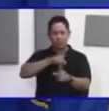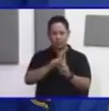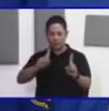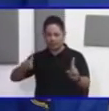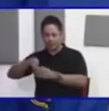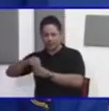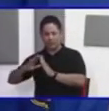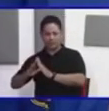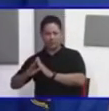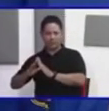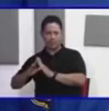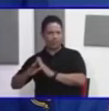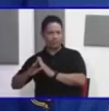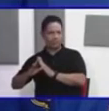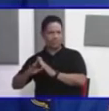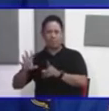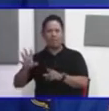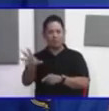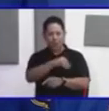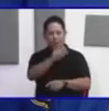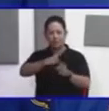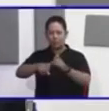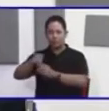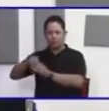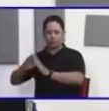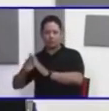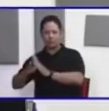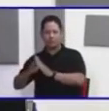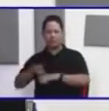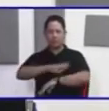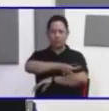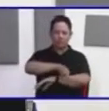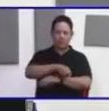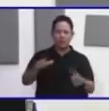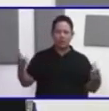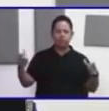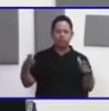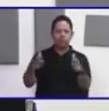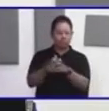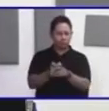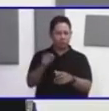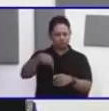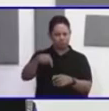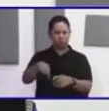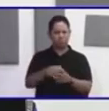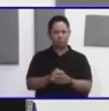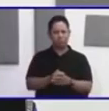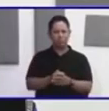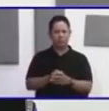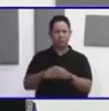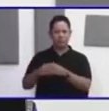que permanente de la mayoría de las personas. La reducción del delito de hurto a personas viene en esta tendencia desde el